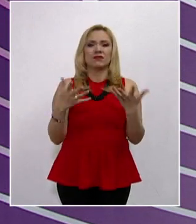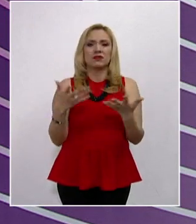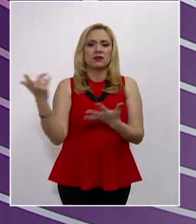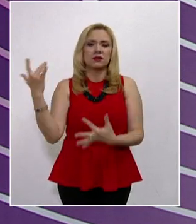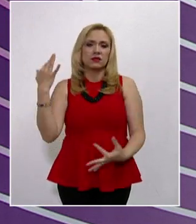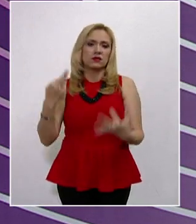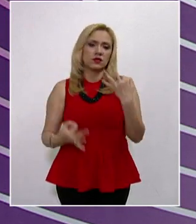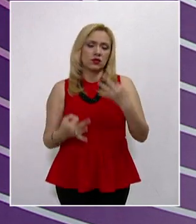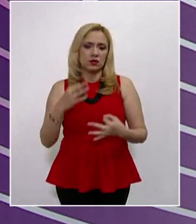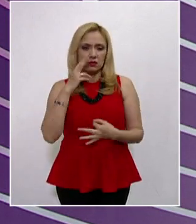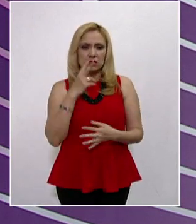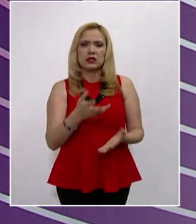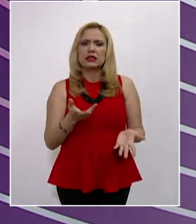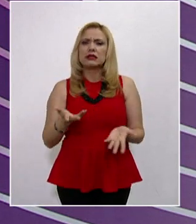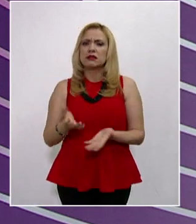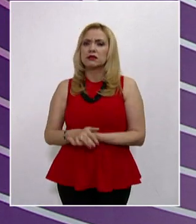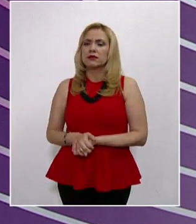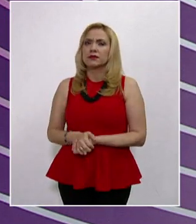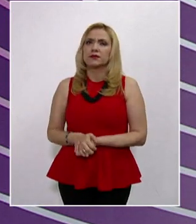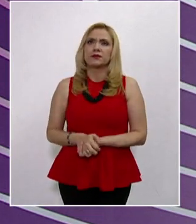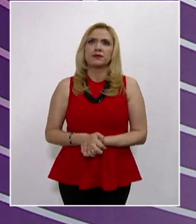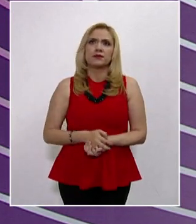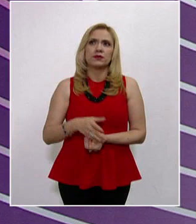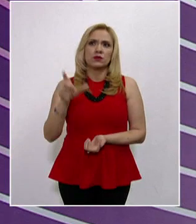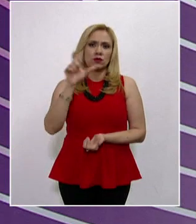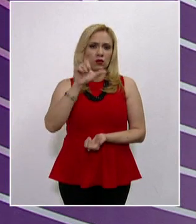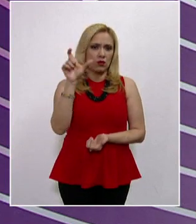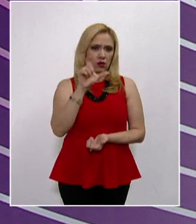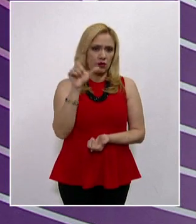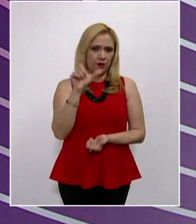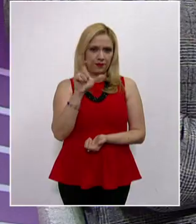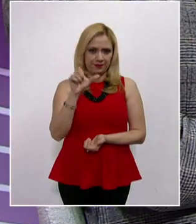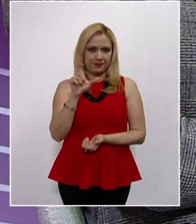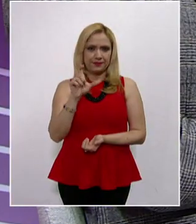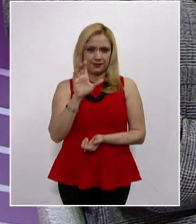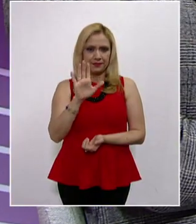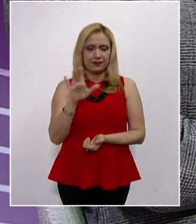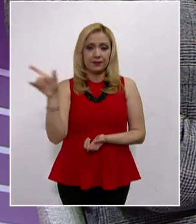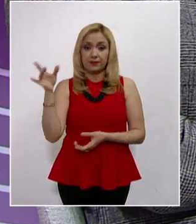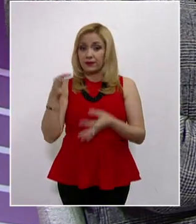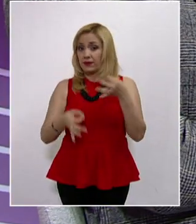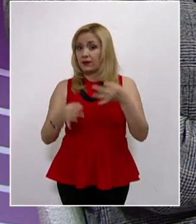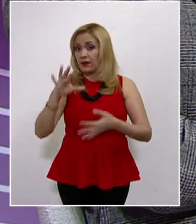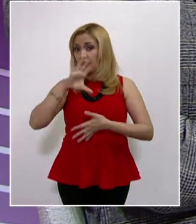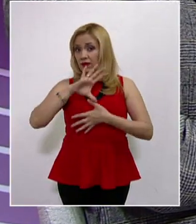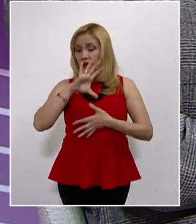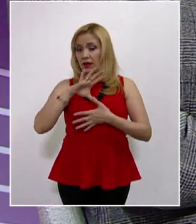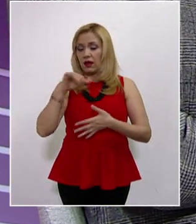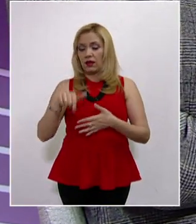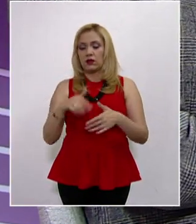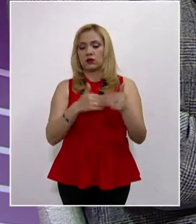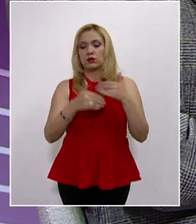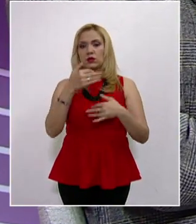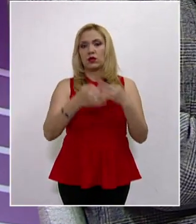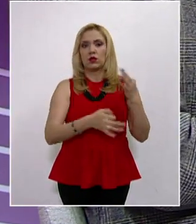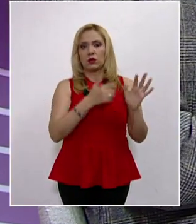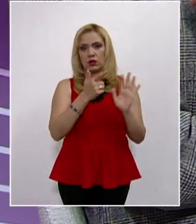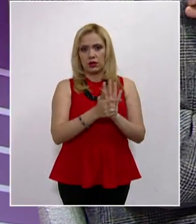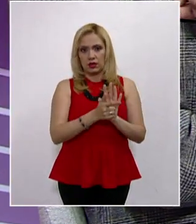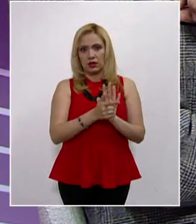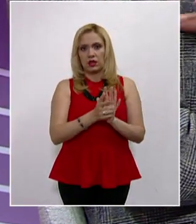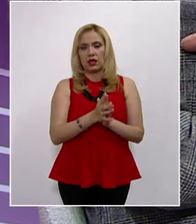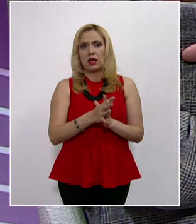Corte. De hecho, a raíz del pronunciamiento de la Corte Interamericana, lo que hace la Suprema Corte en un ejercicio me